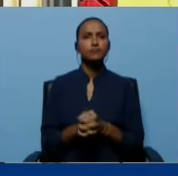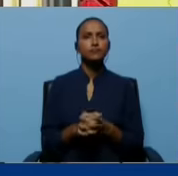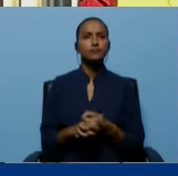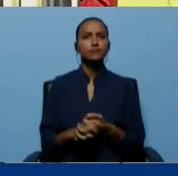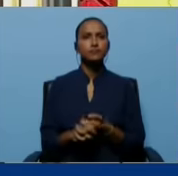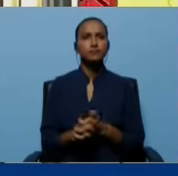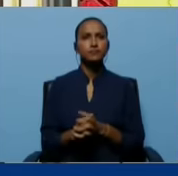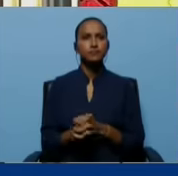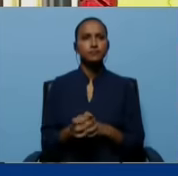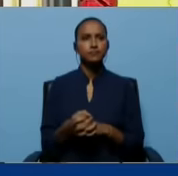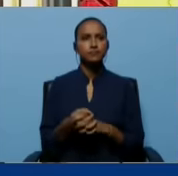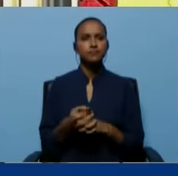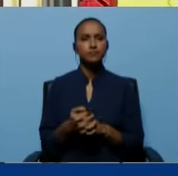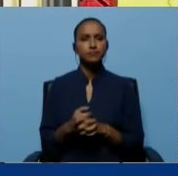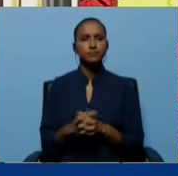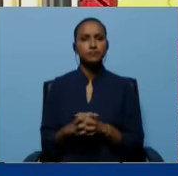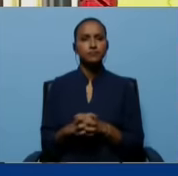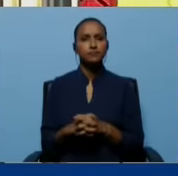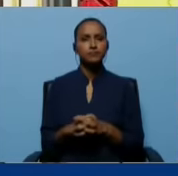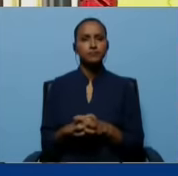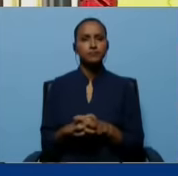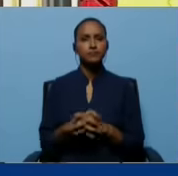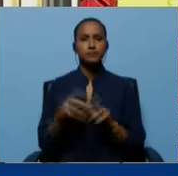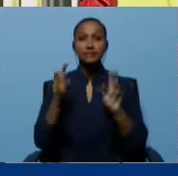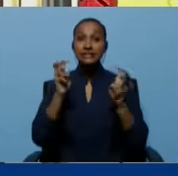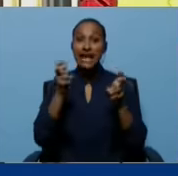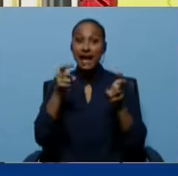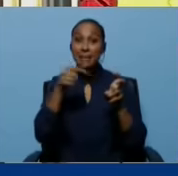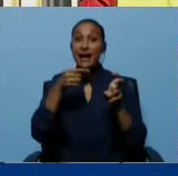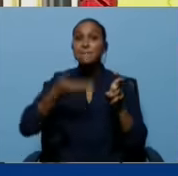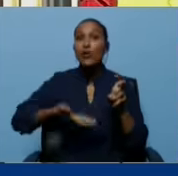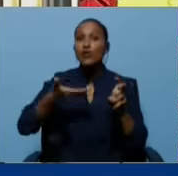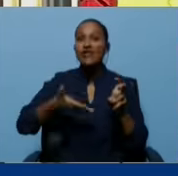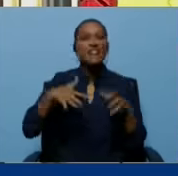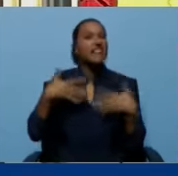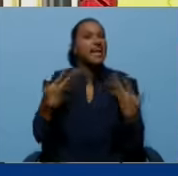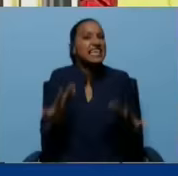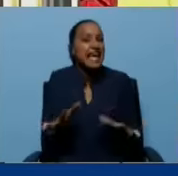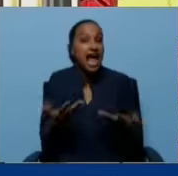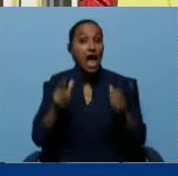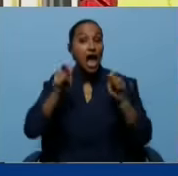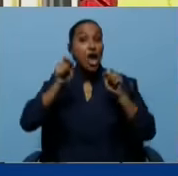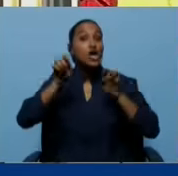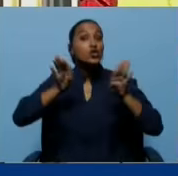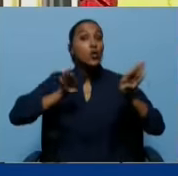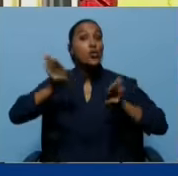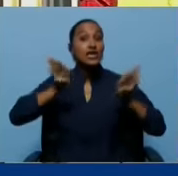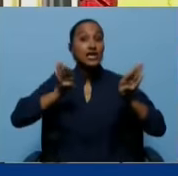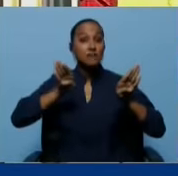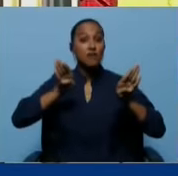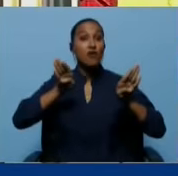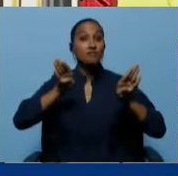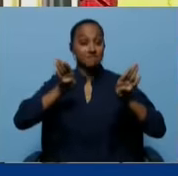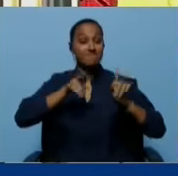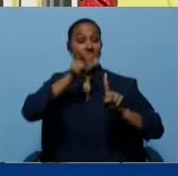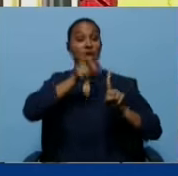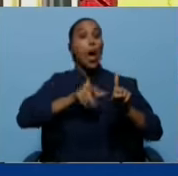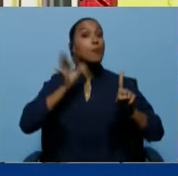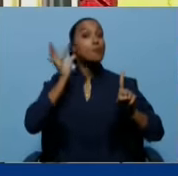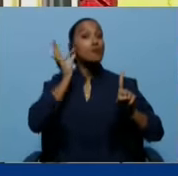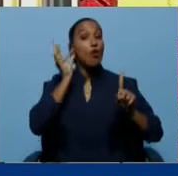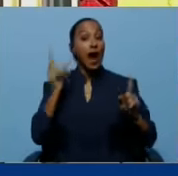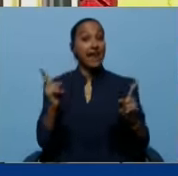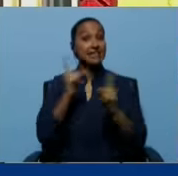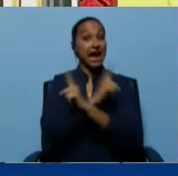el arma secreta de Venezuela, que es el turismo. Allí estoy designando una mujer de una gran experiencia. Se